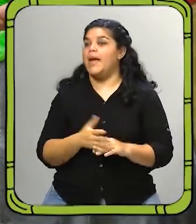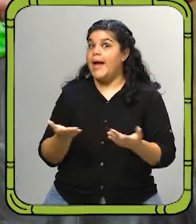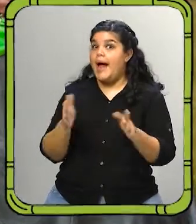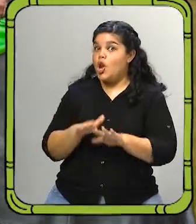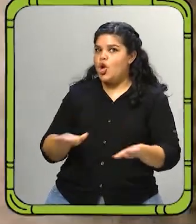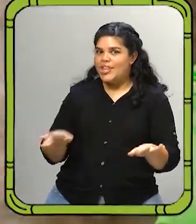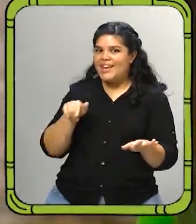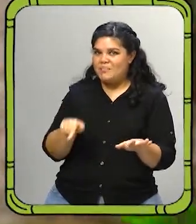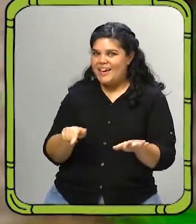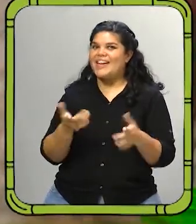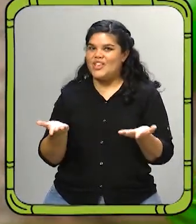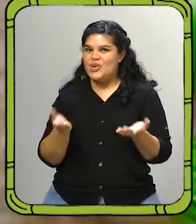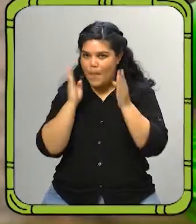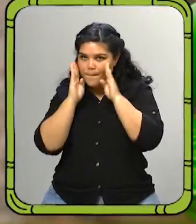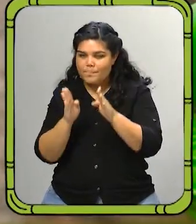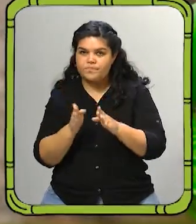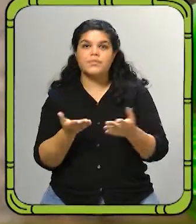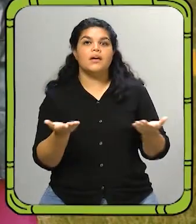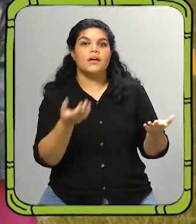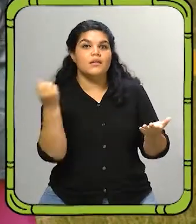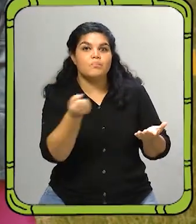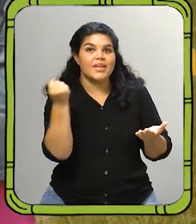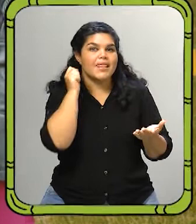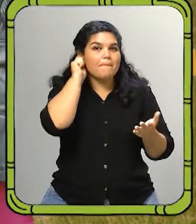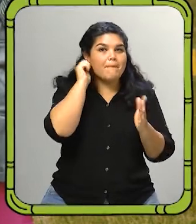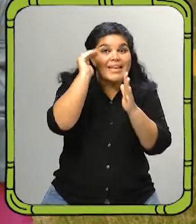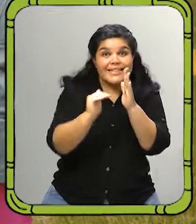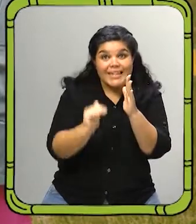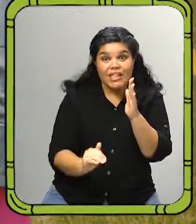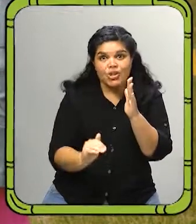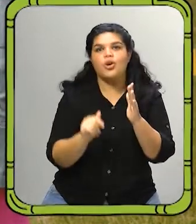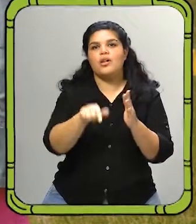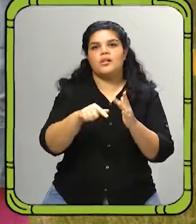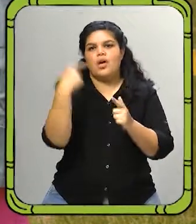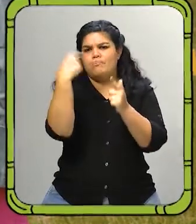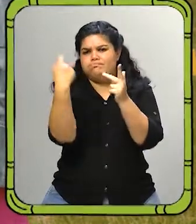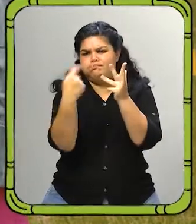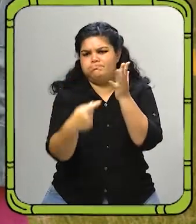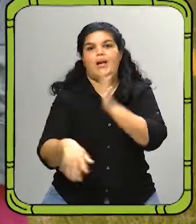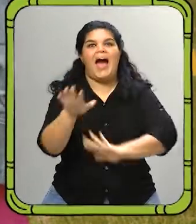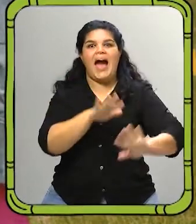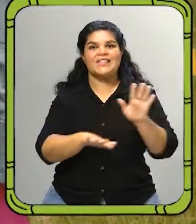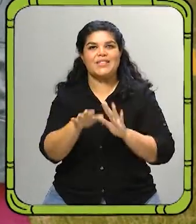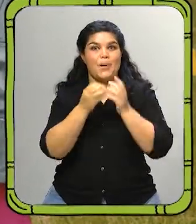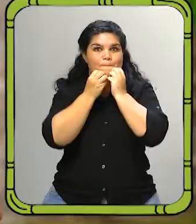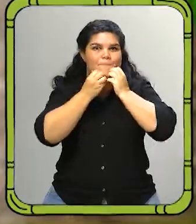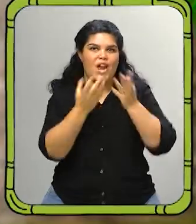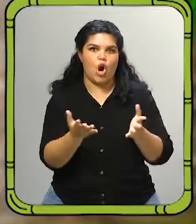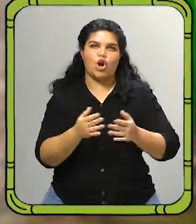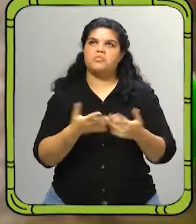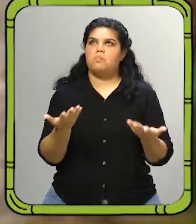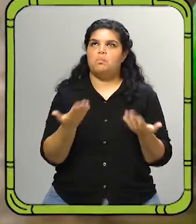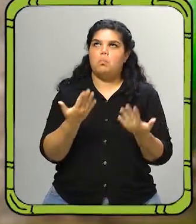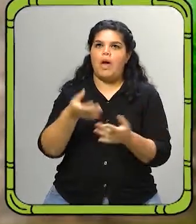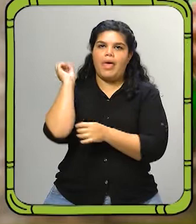recomendación nada más. Sí. Mientras más chiquito, más variadas tienen que ser las actividades. Claro, para que haga de todo. Claro. Y vea que pueda.